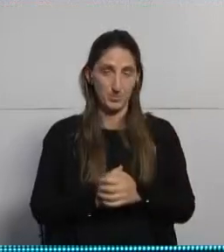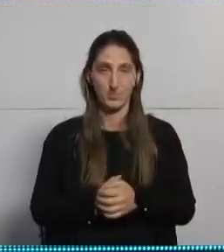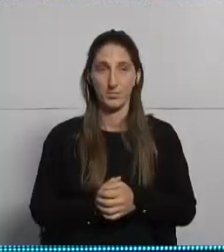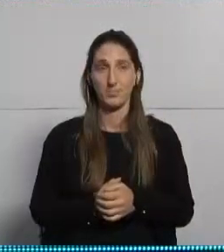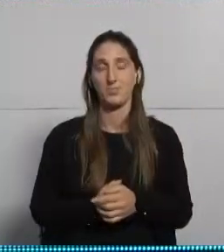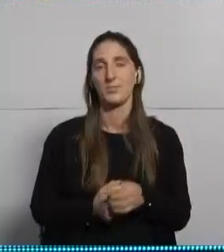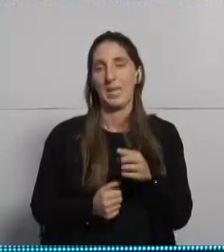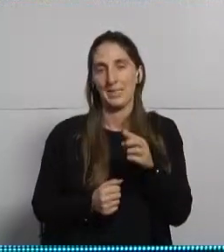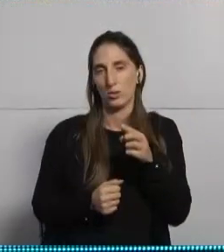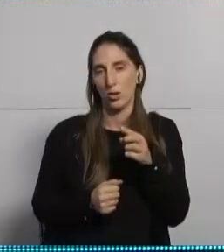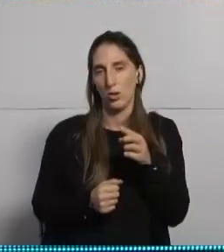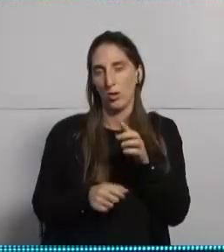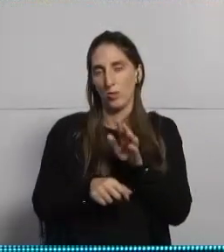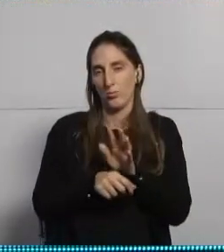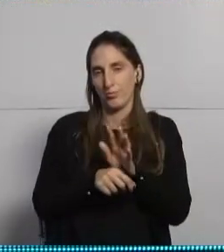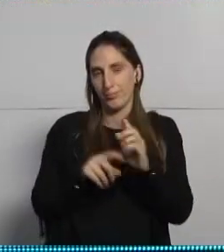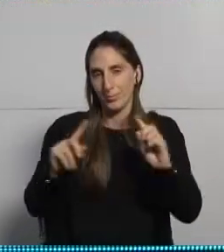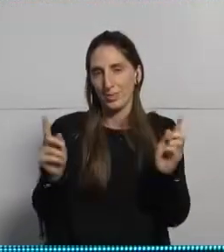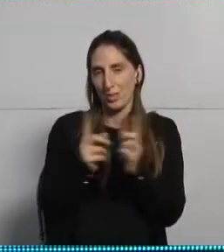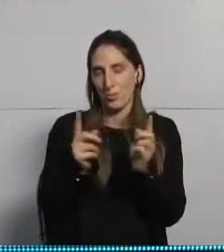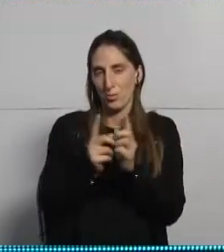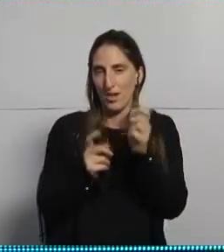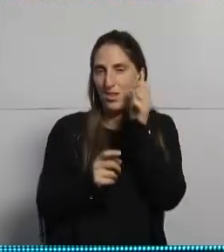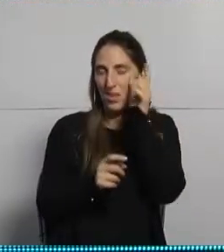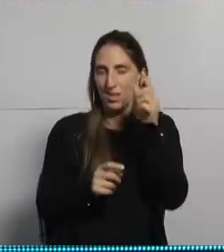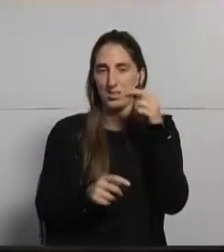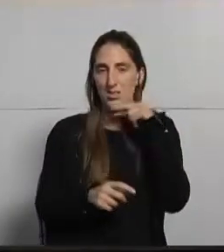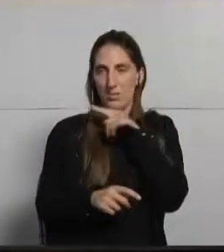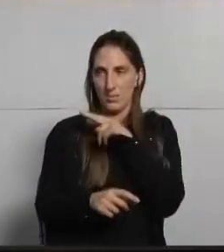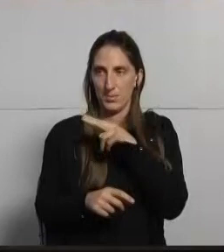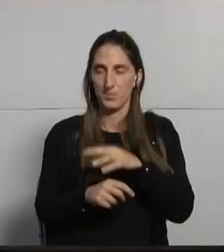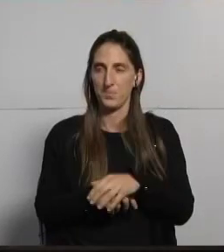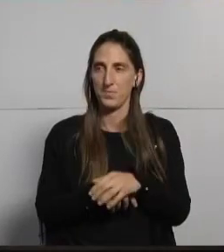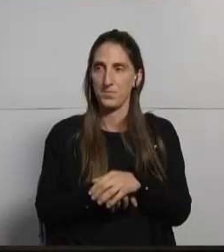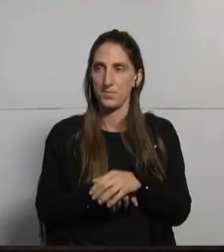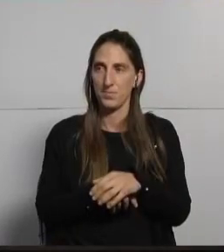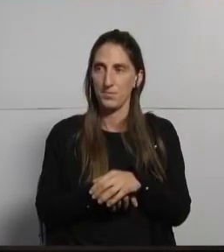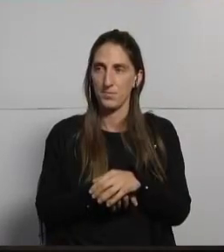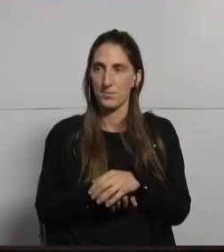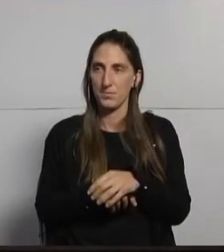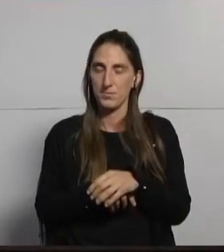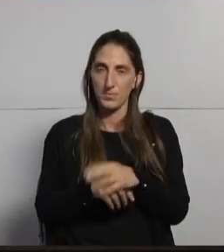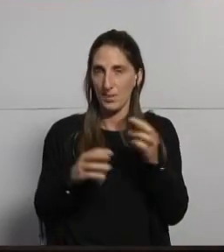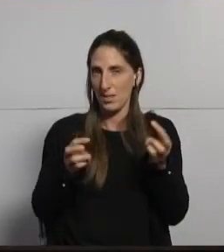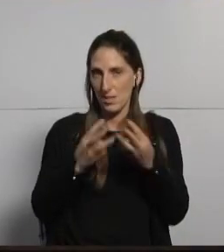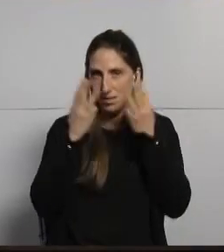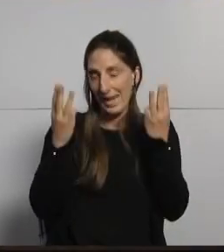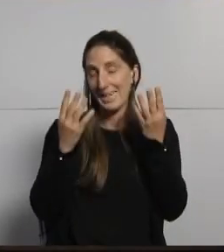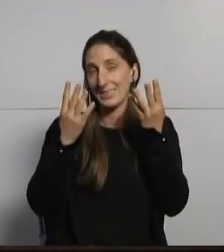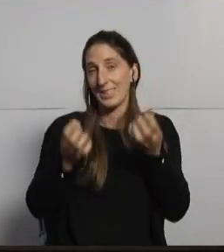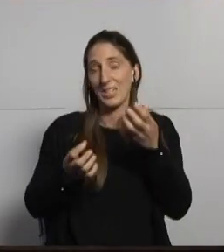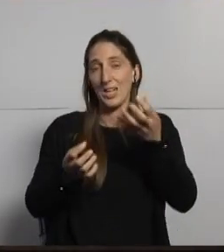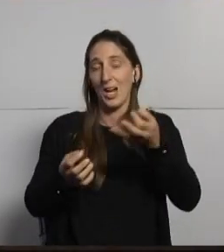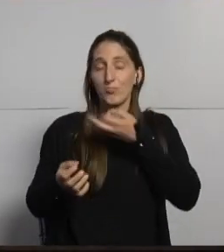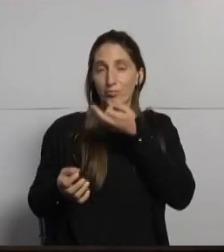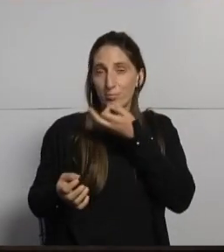Esto como una breve introducción a la inteligencia artificial, al machine learning en general. Y ahora quería simplemente comentarles un